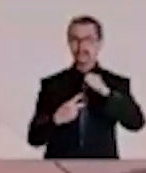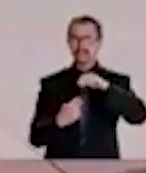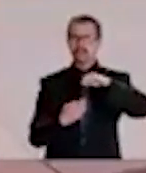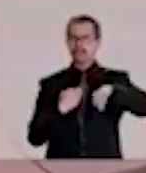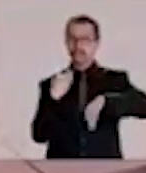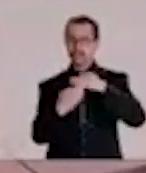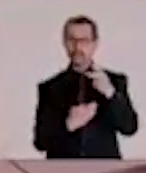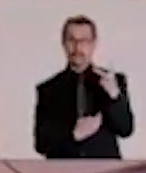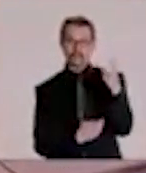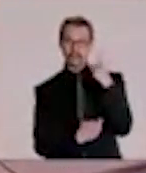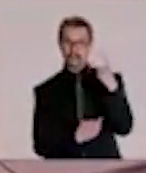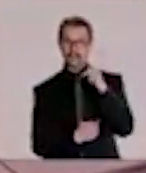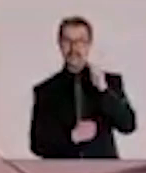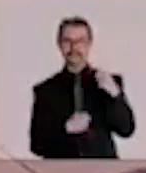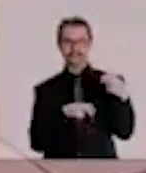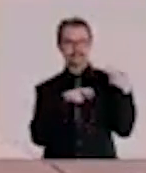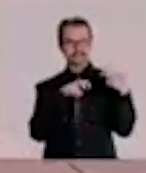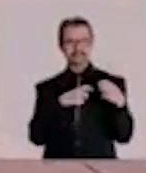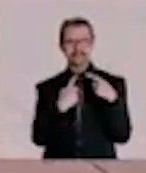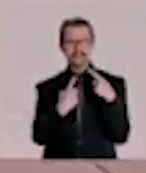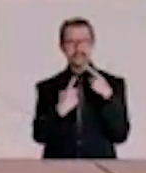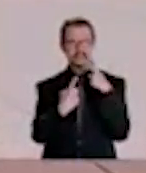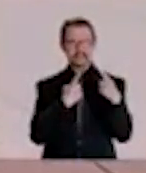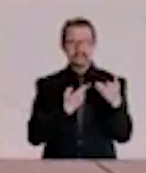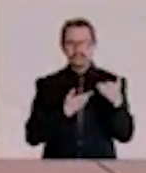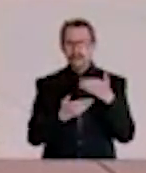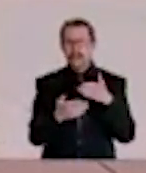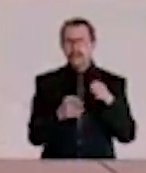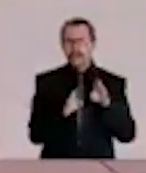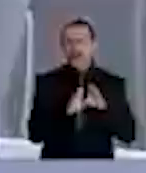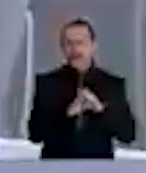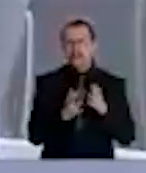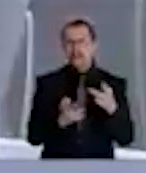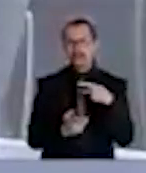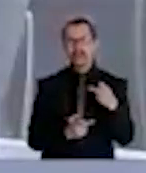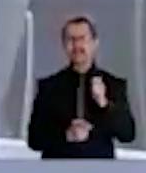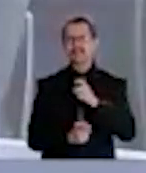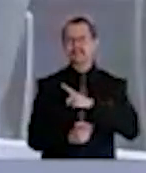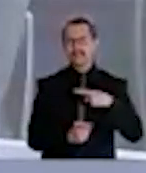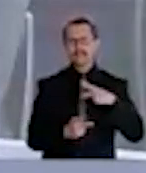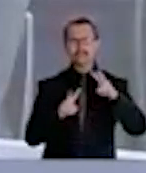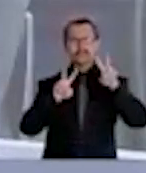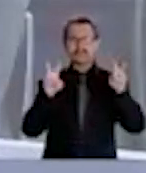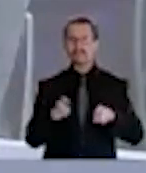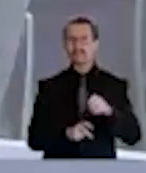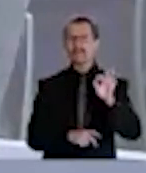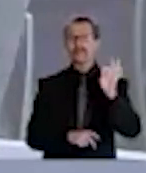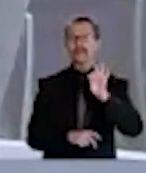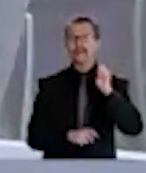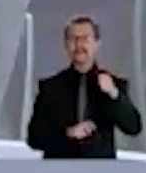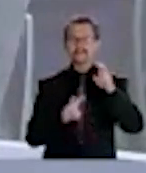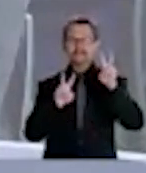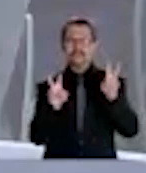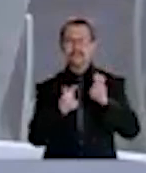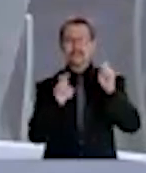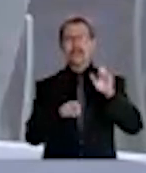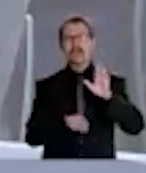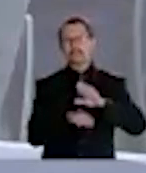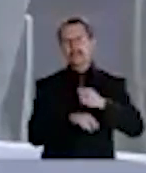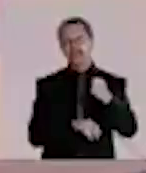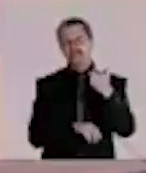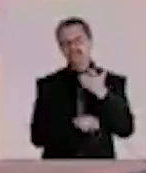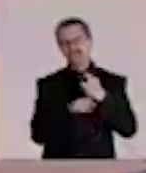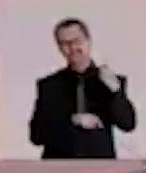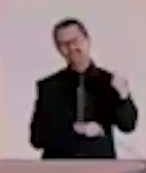porque si negociamos tema por tema siempre tendrán más fuerza en la negociación y segundo acudir